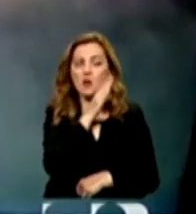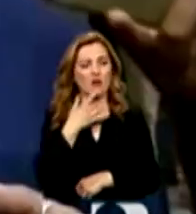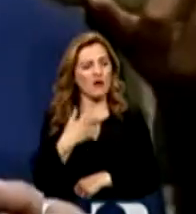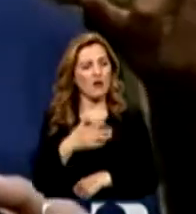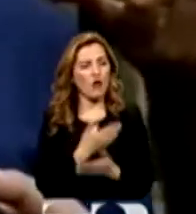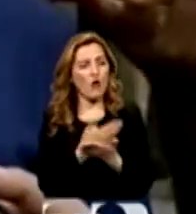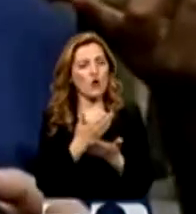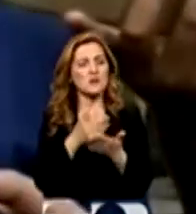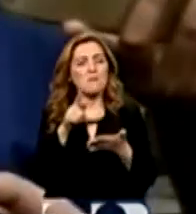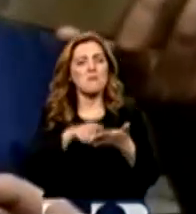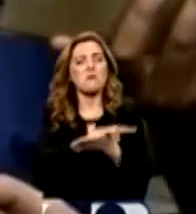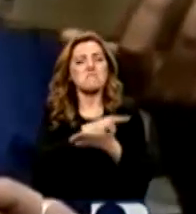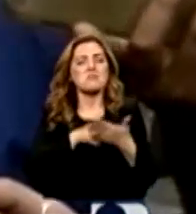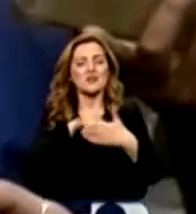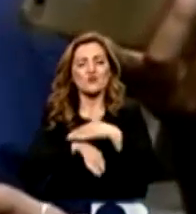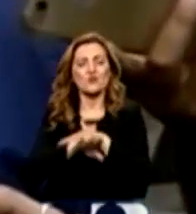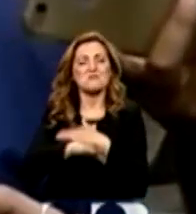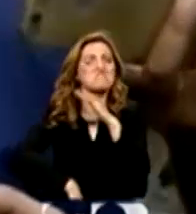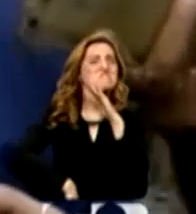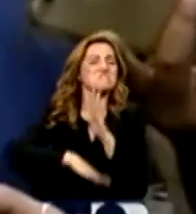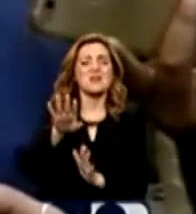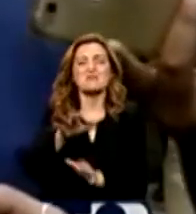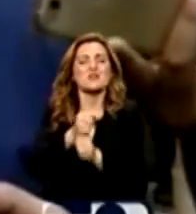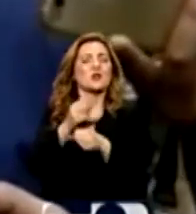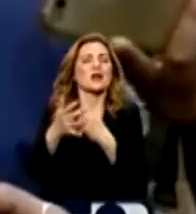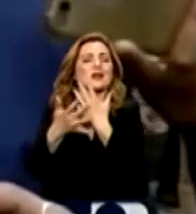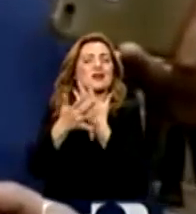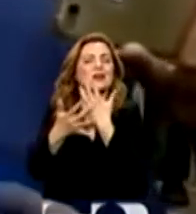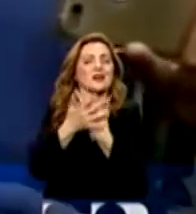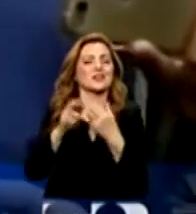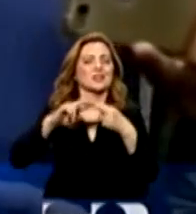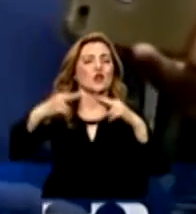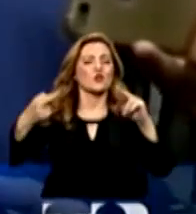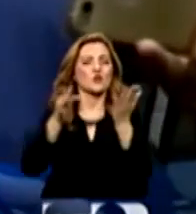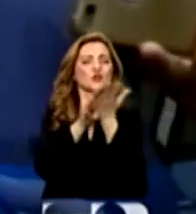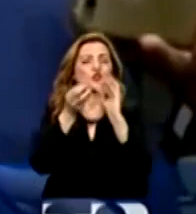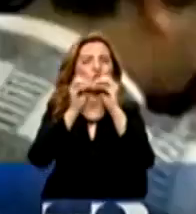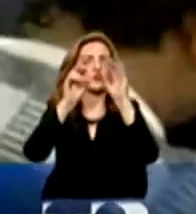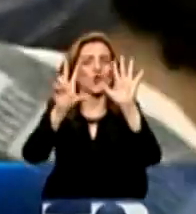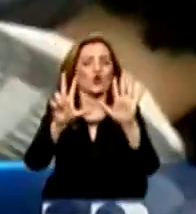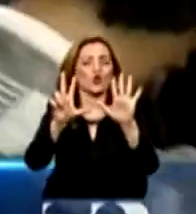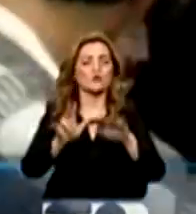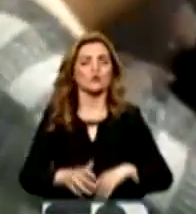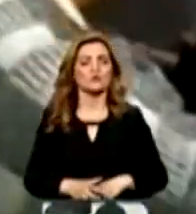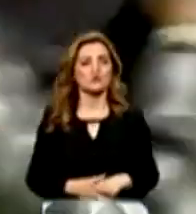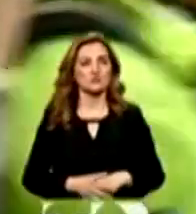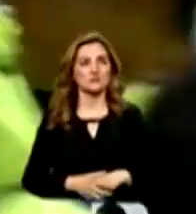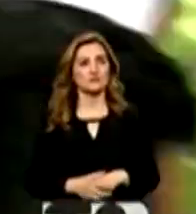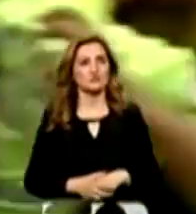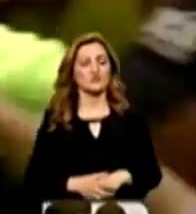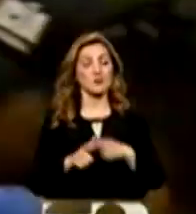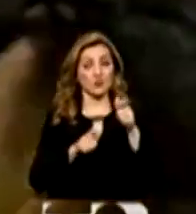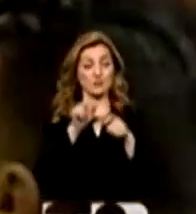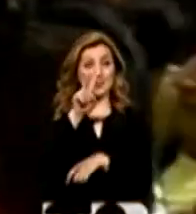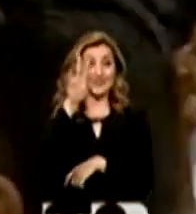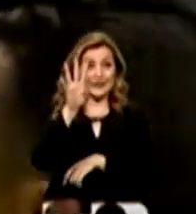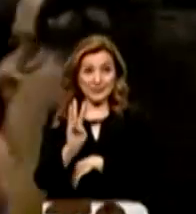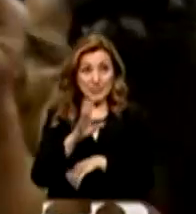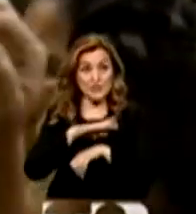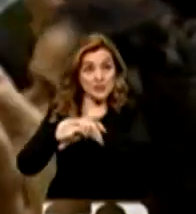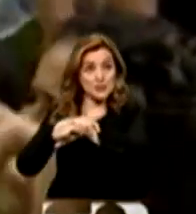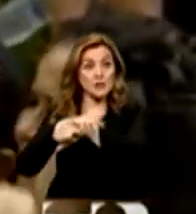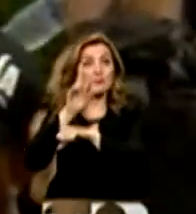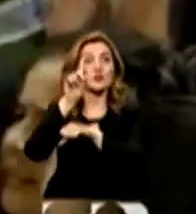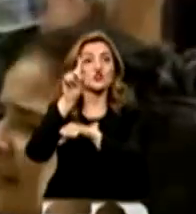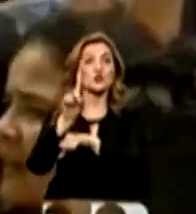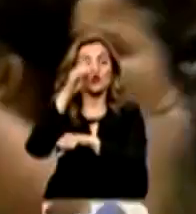a la zona de seguridad, máxima seguridad de la regional zonal número 8. De los 26 procesados, 21 son policías